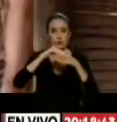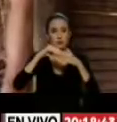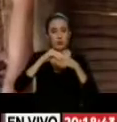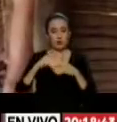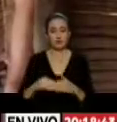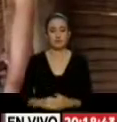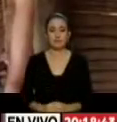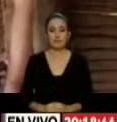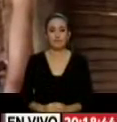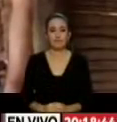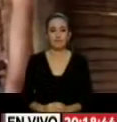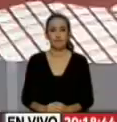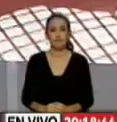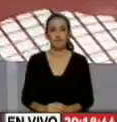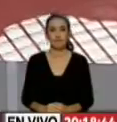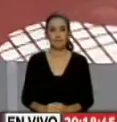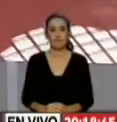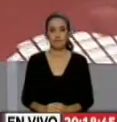$34 millones.